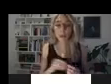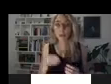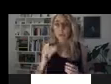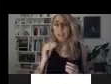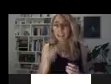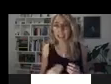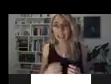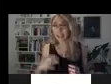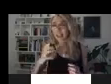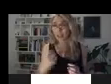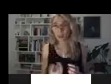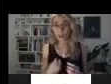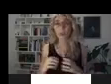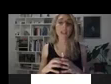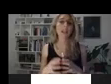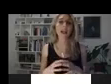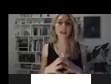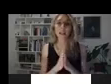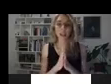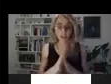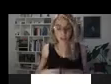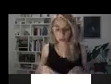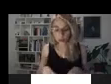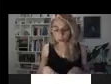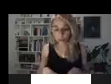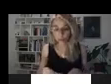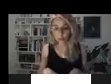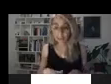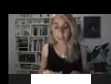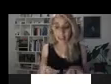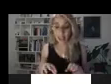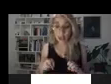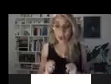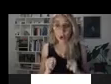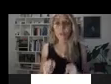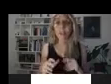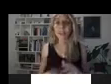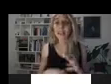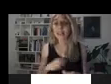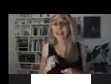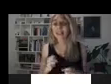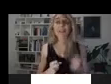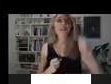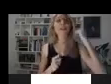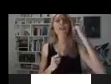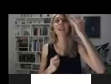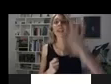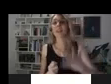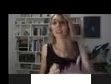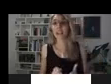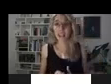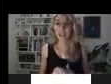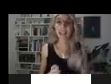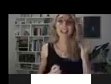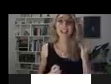gusta mucho pensar, desarrollar una idea que tiene que ver con pensar los pies en el barro con